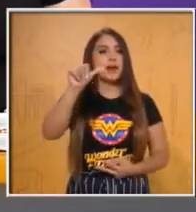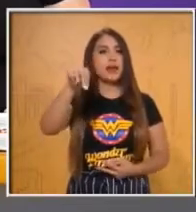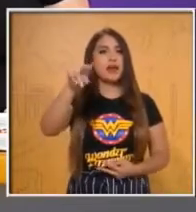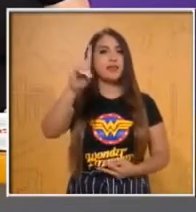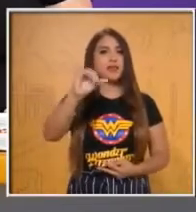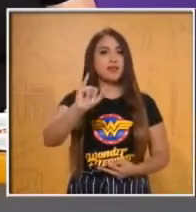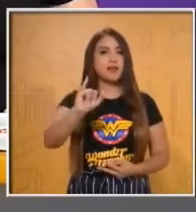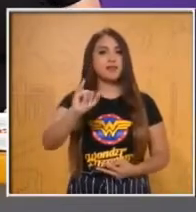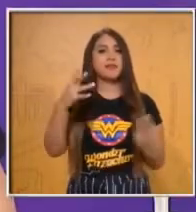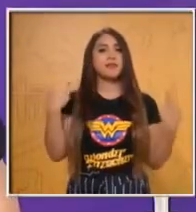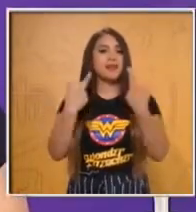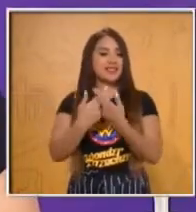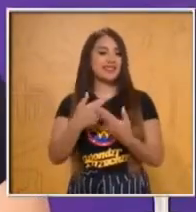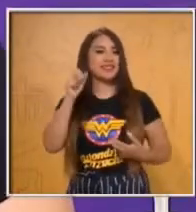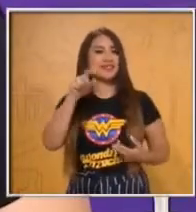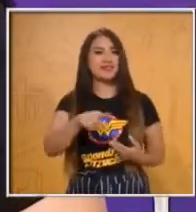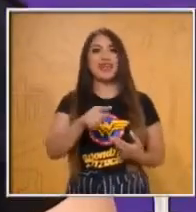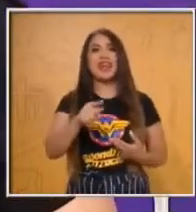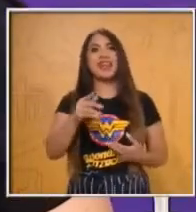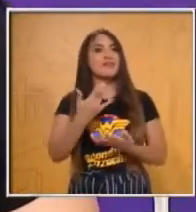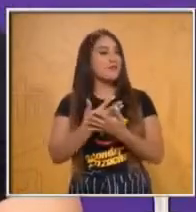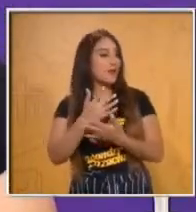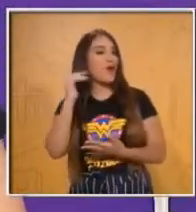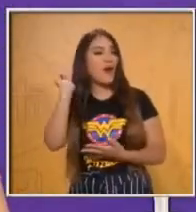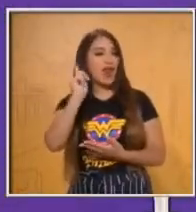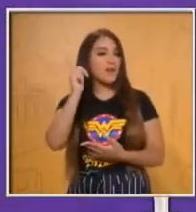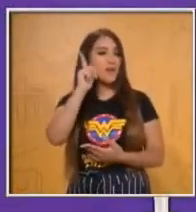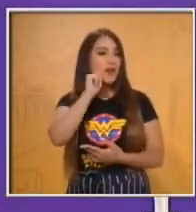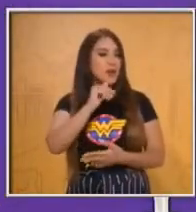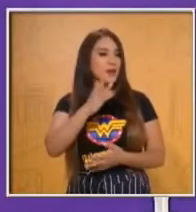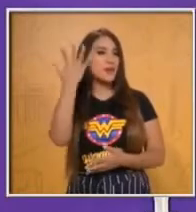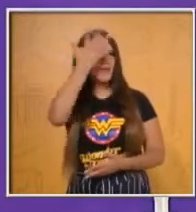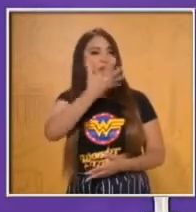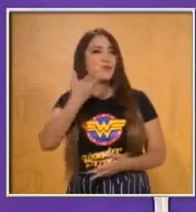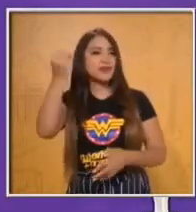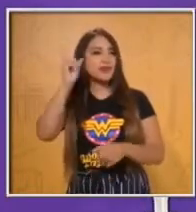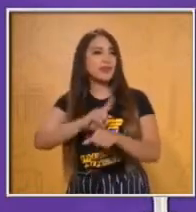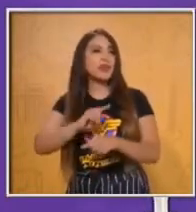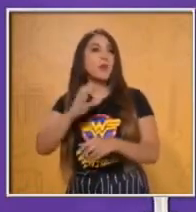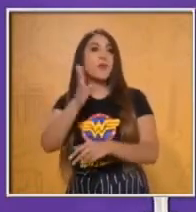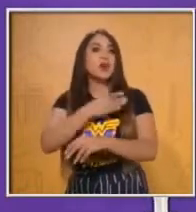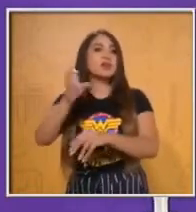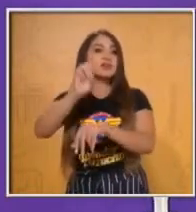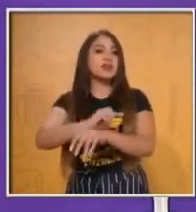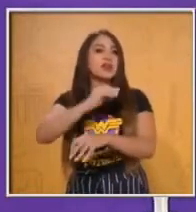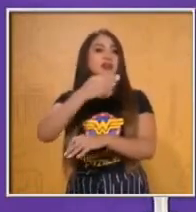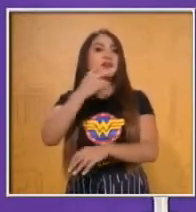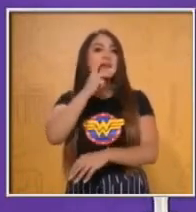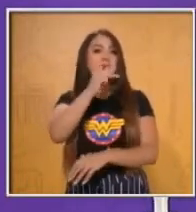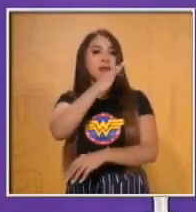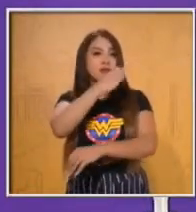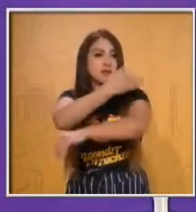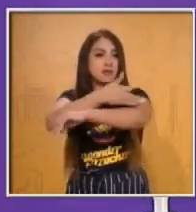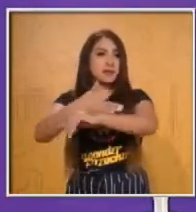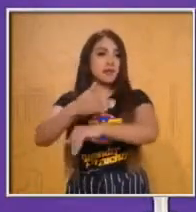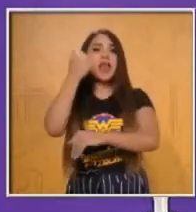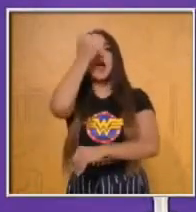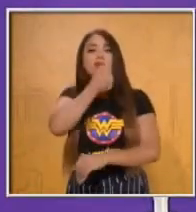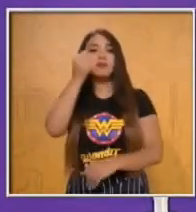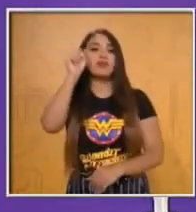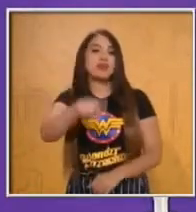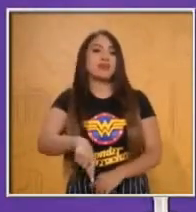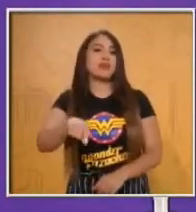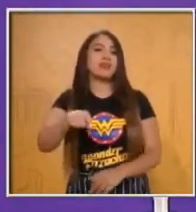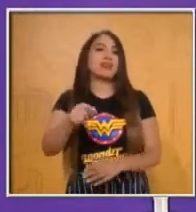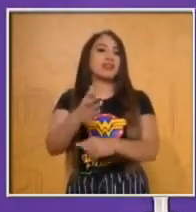día el día de mañana. Claro que sí, muchas gracias, maestra Yuli. Buenos días, padres de familia, alumnos que nos acompañan en esta emisión más de Escuela TV,